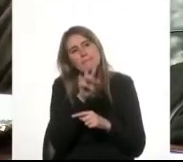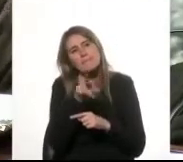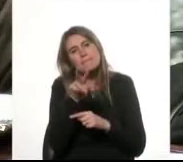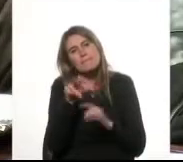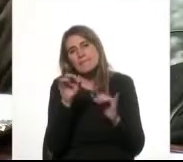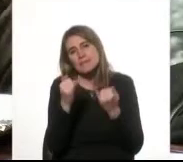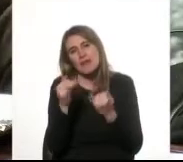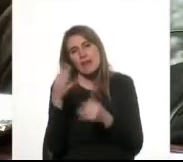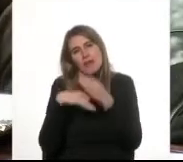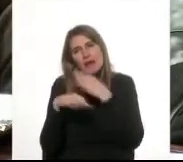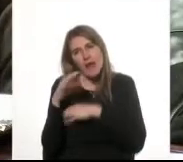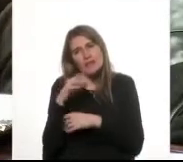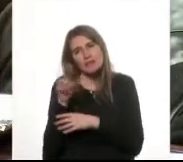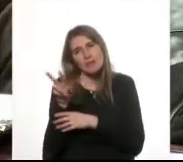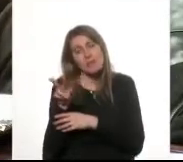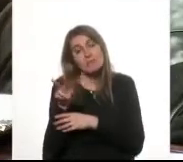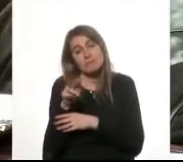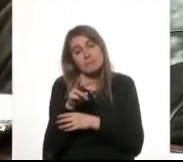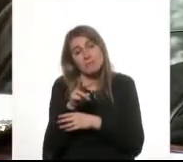todas las declaraciones.